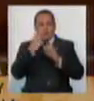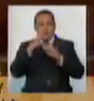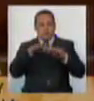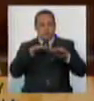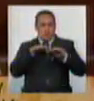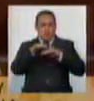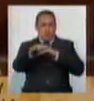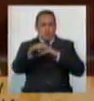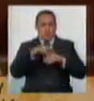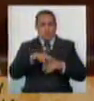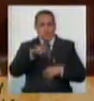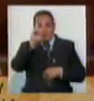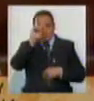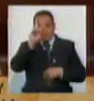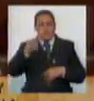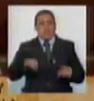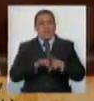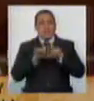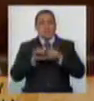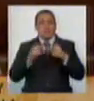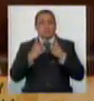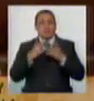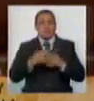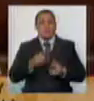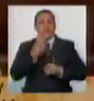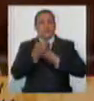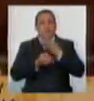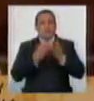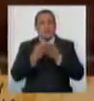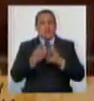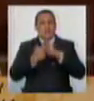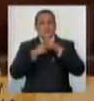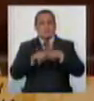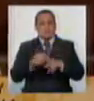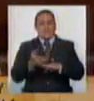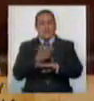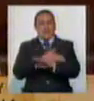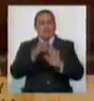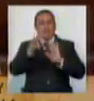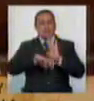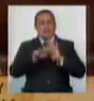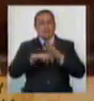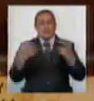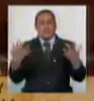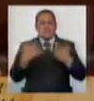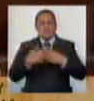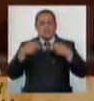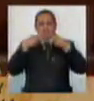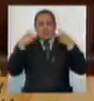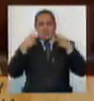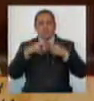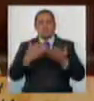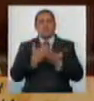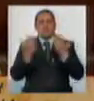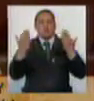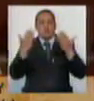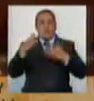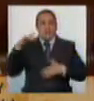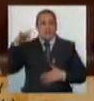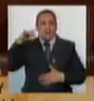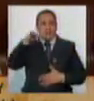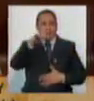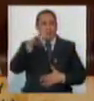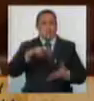ciudad. Igualmente, debo anunciar que hemos iniciado el programa de integración amazónica por vía aérea. Esto